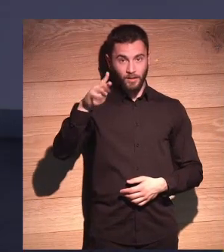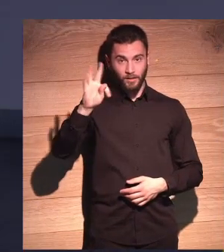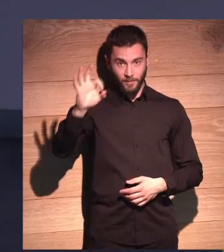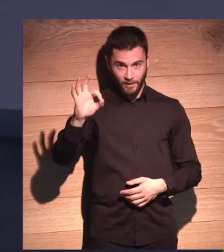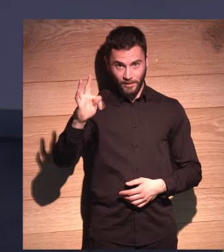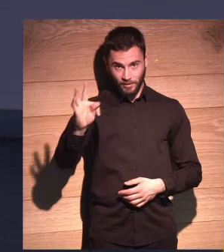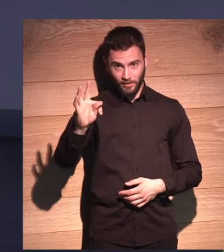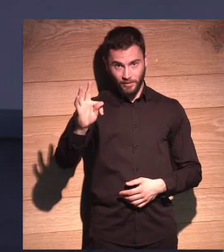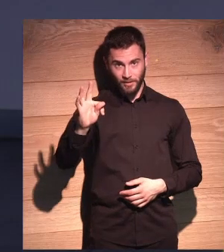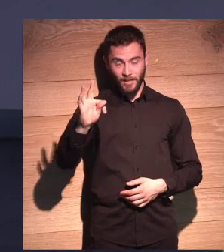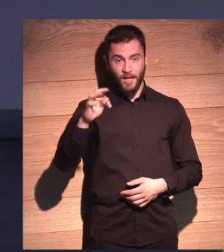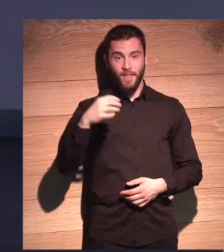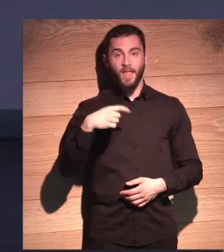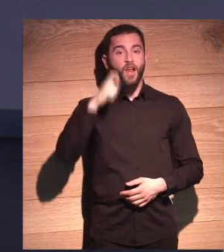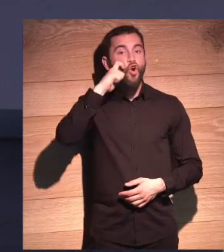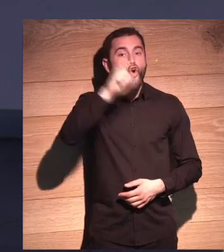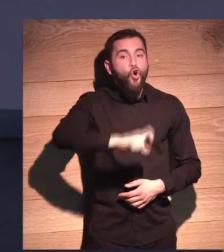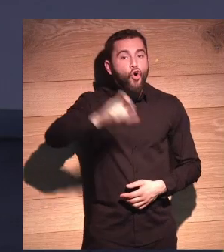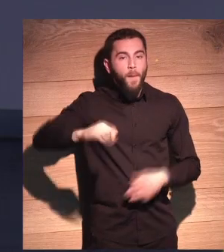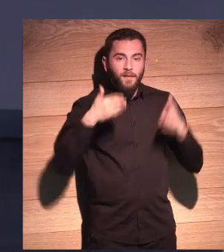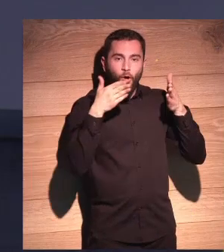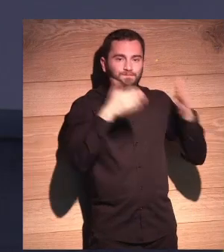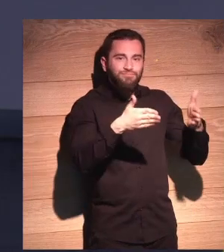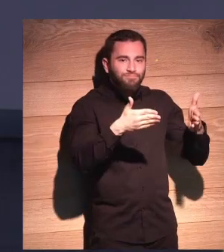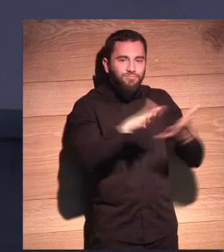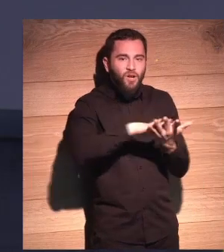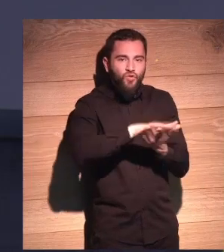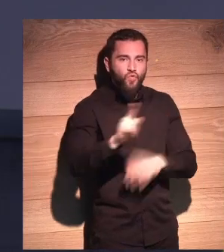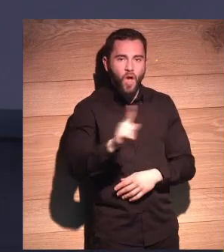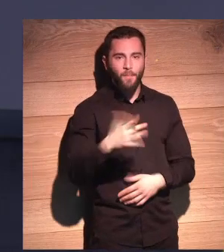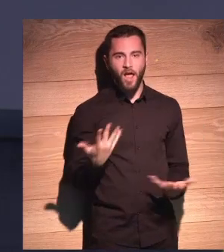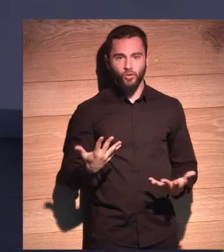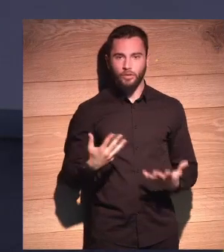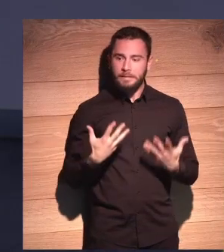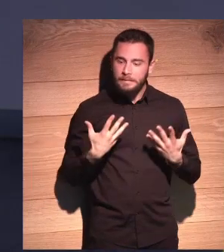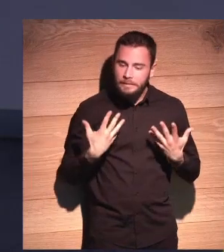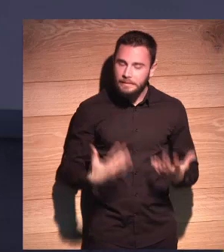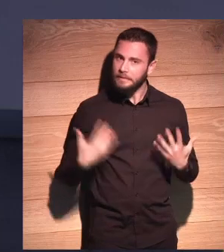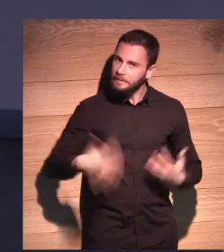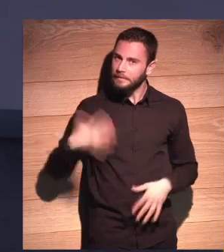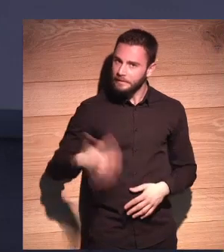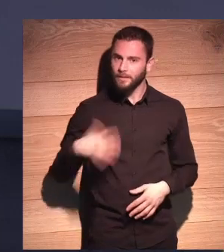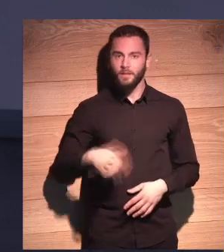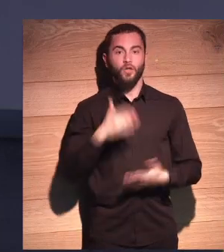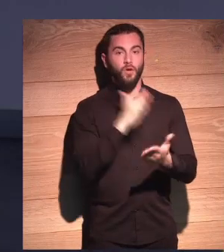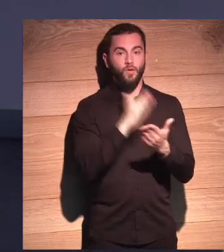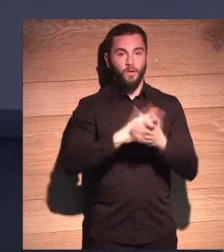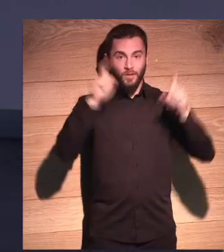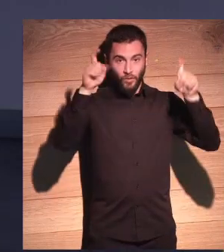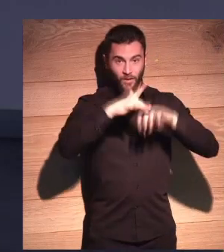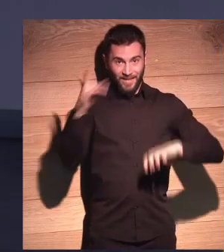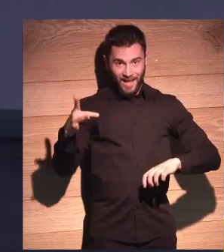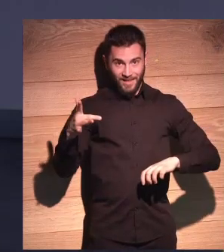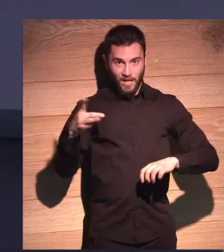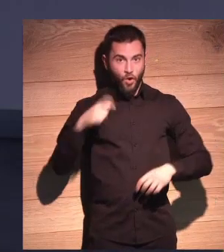habló del humanismo. Y claro, tiene bemoles que en unos cursos sobre educación digital no